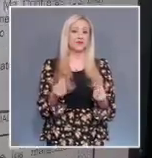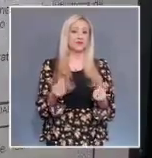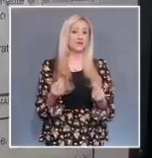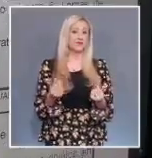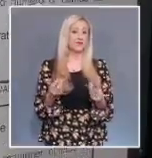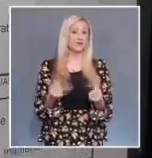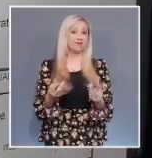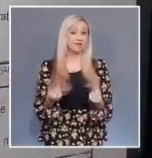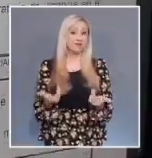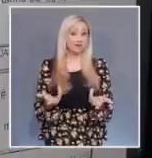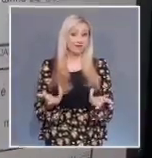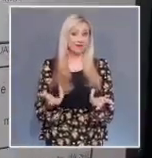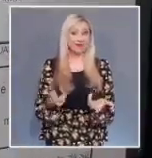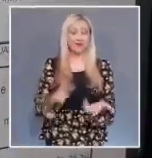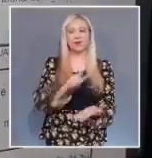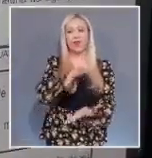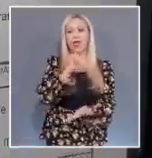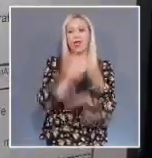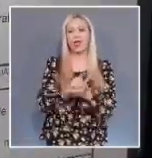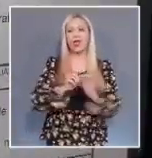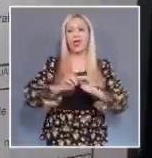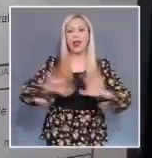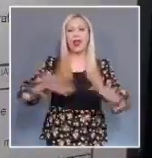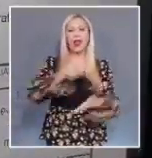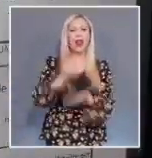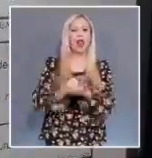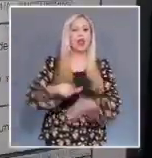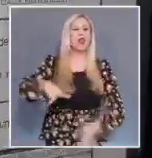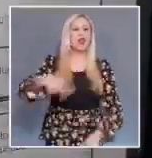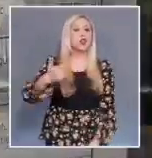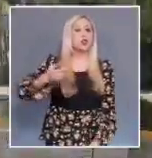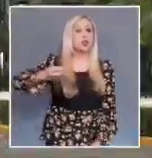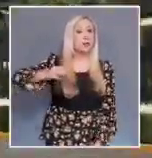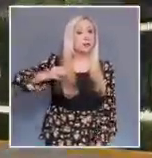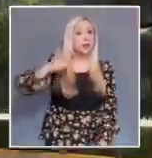Concursos Mercantiles, el 12 de mayo de 2000, en el Diario Oficial de la